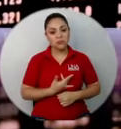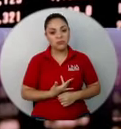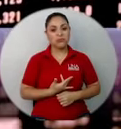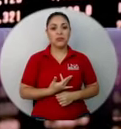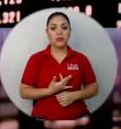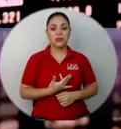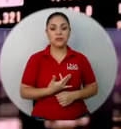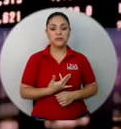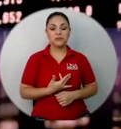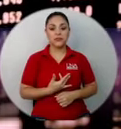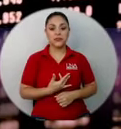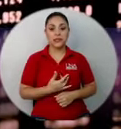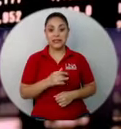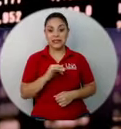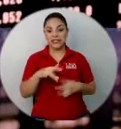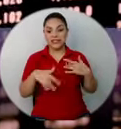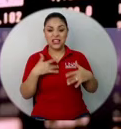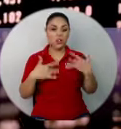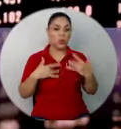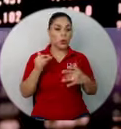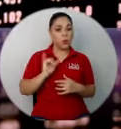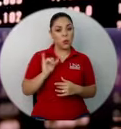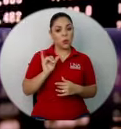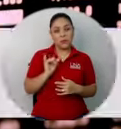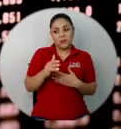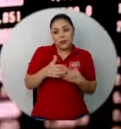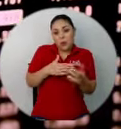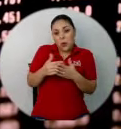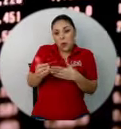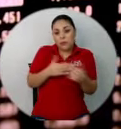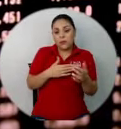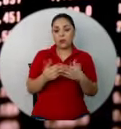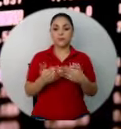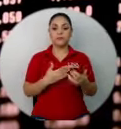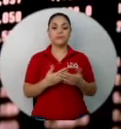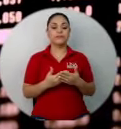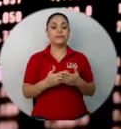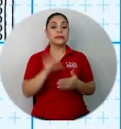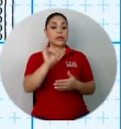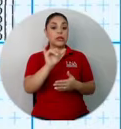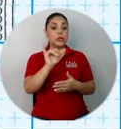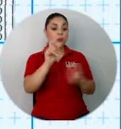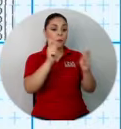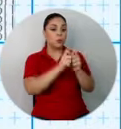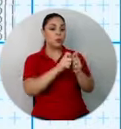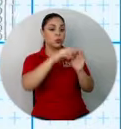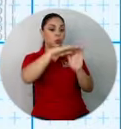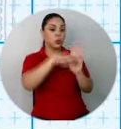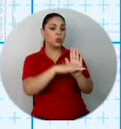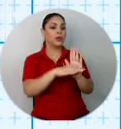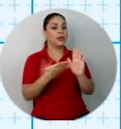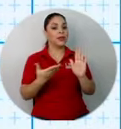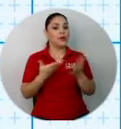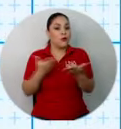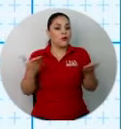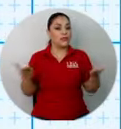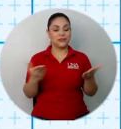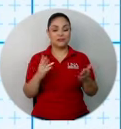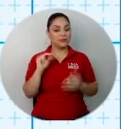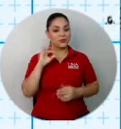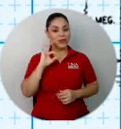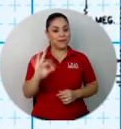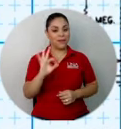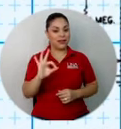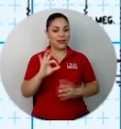o porque la persona está desmotivada, se siente incómoda con algo, bueno, ya es un indicador de que las cosas no están bien dentro de la